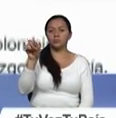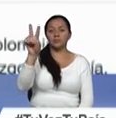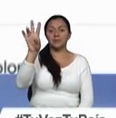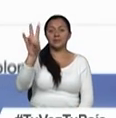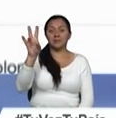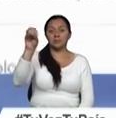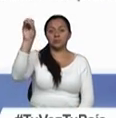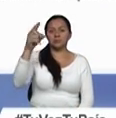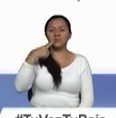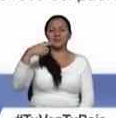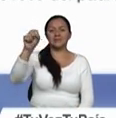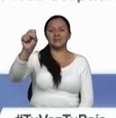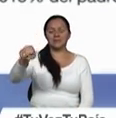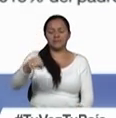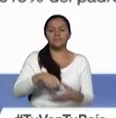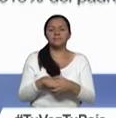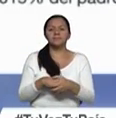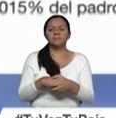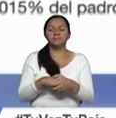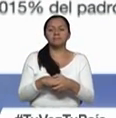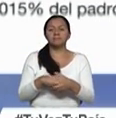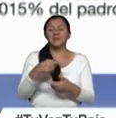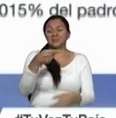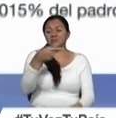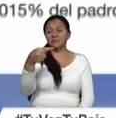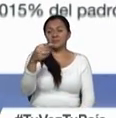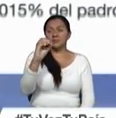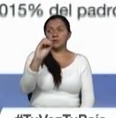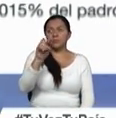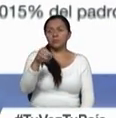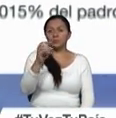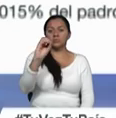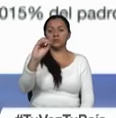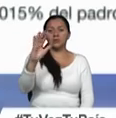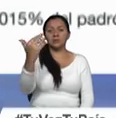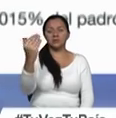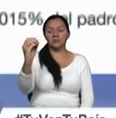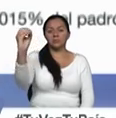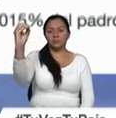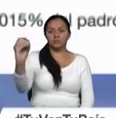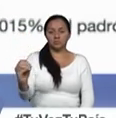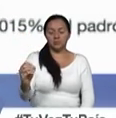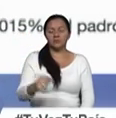18.27% por el sí, diferencia de 0.015% del padrón,